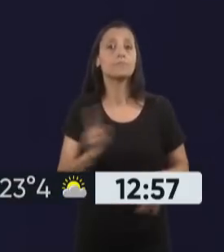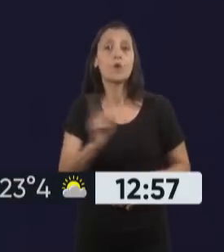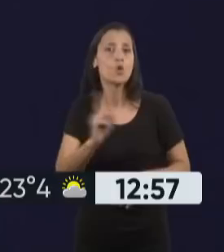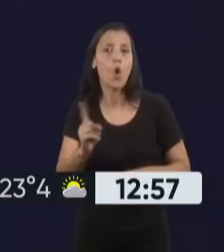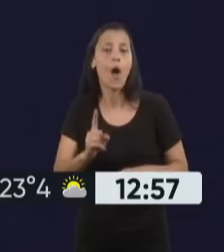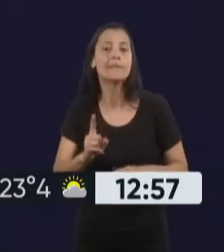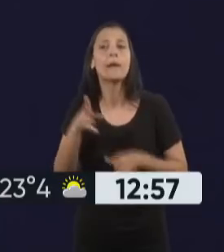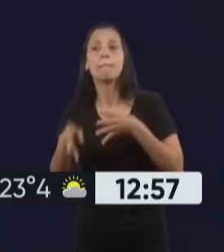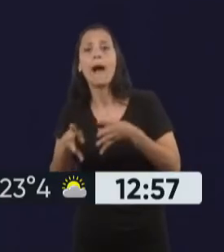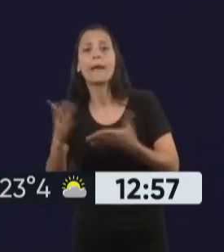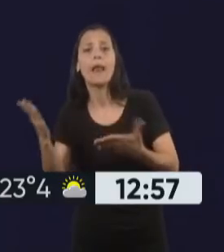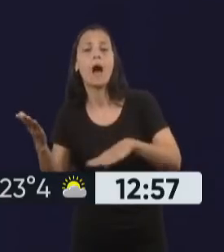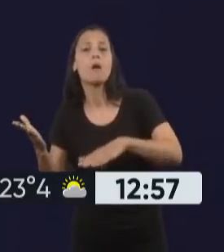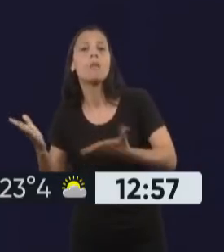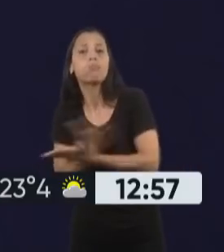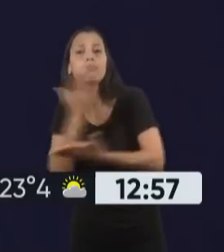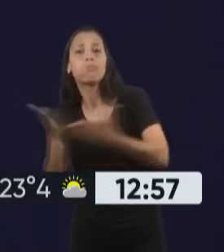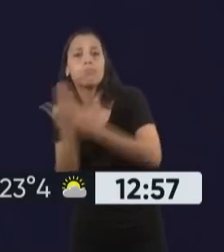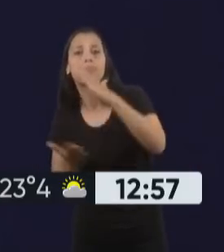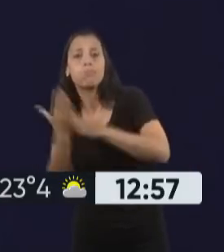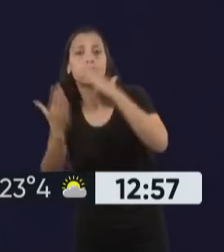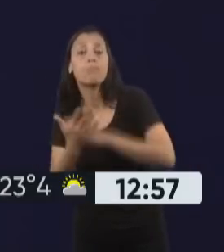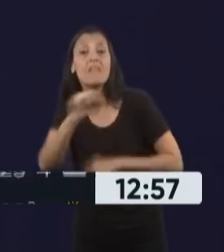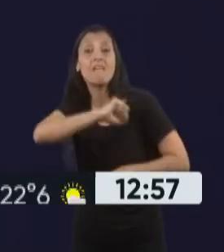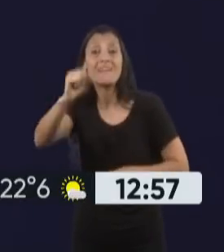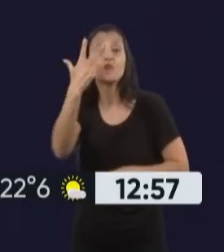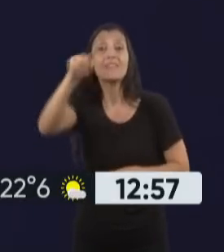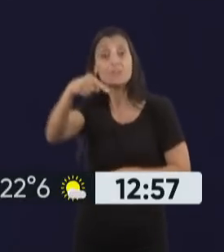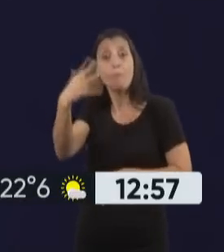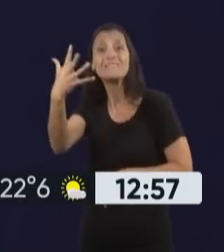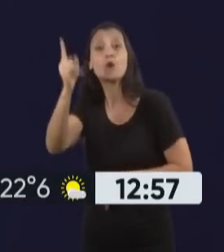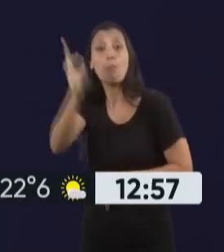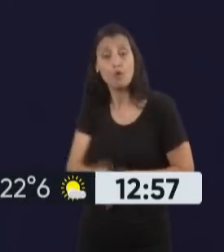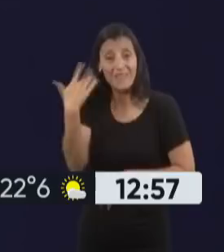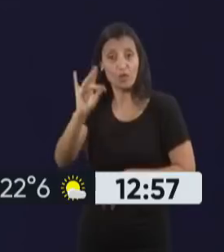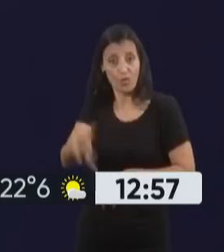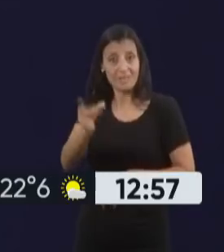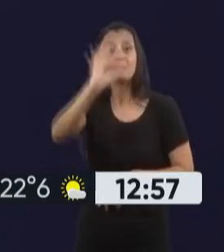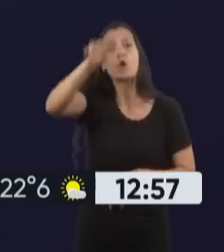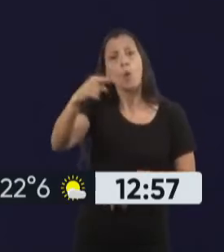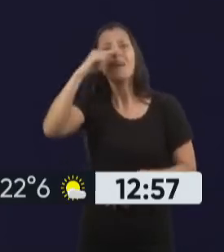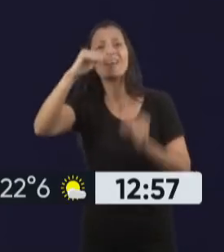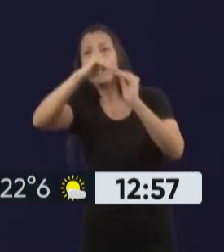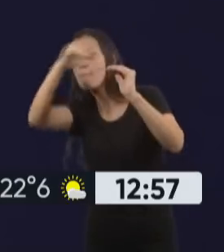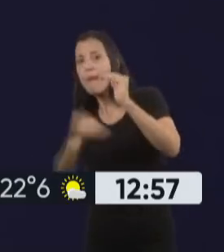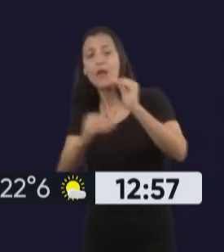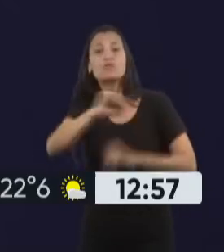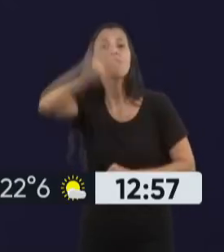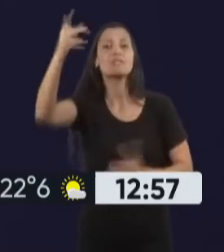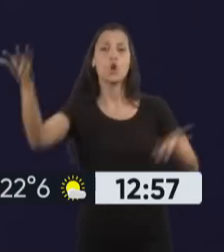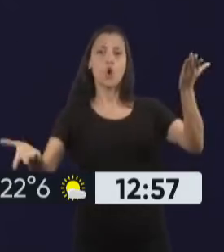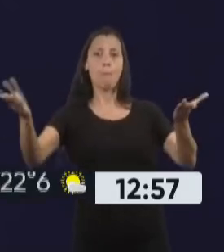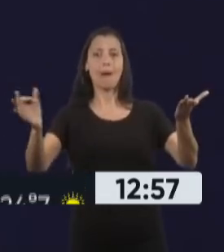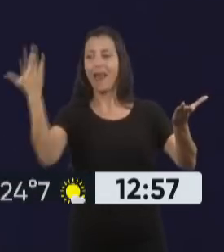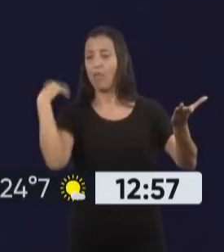imprimir billetes, la inflación alcanzó el 3,5% en septiembre, cifra que implica una baja del 0,7% con respecto